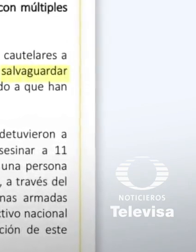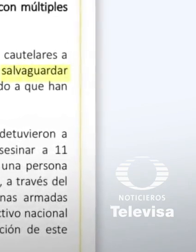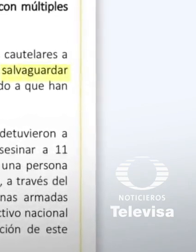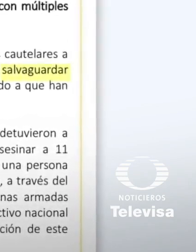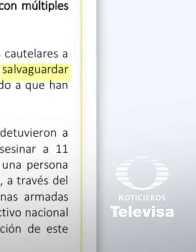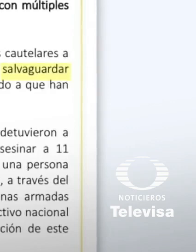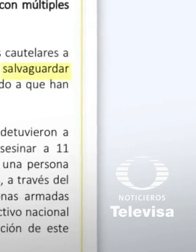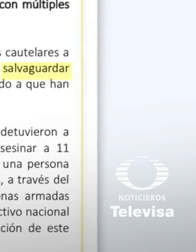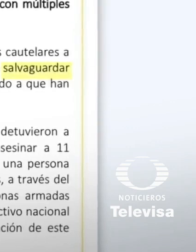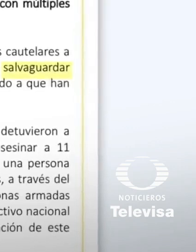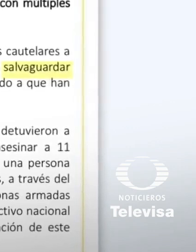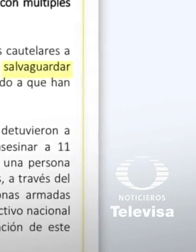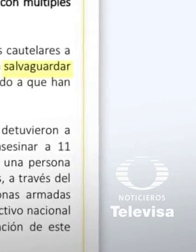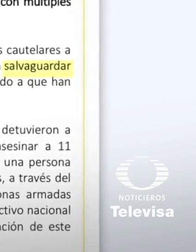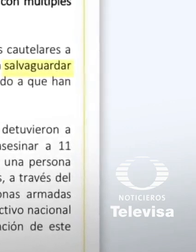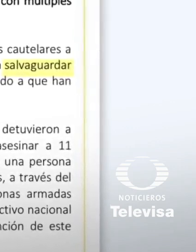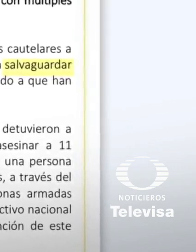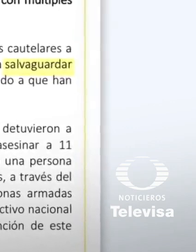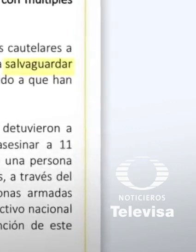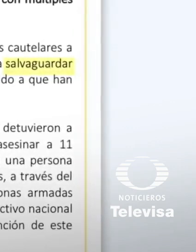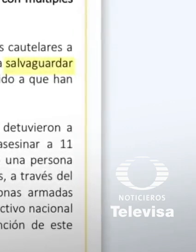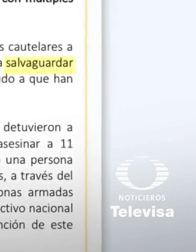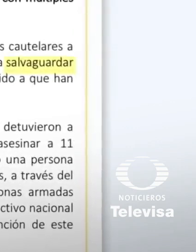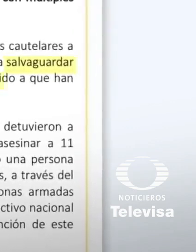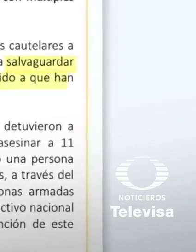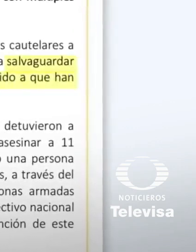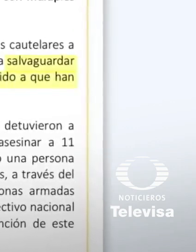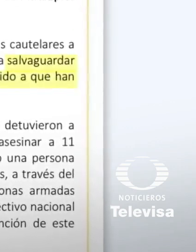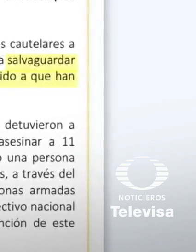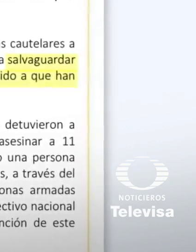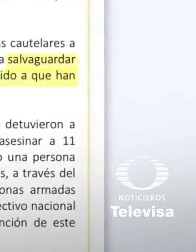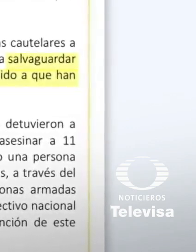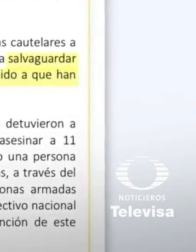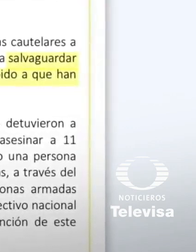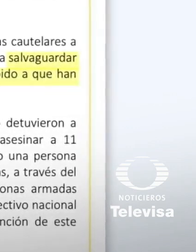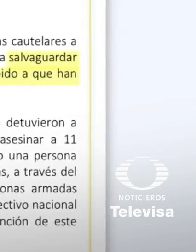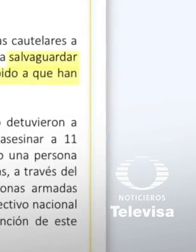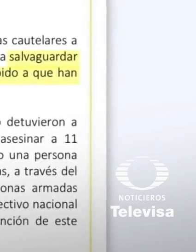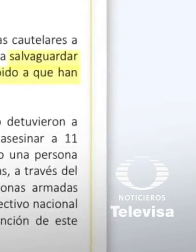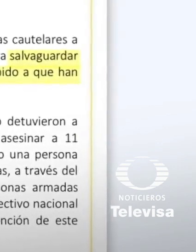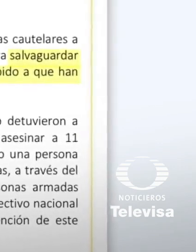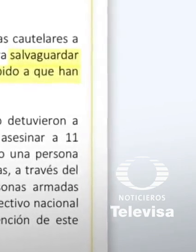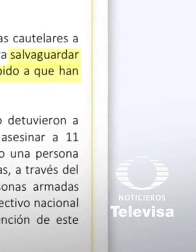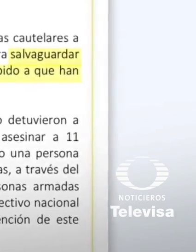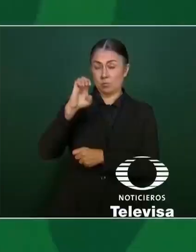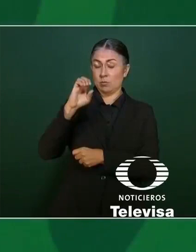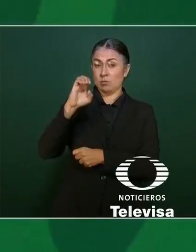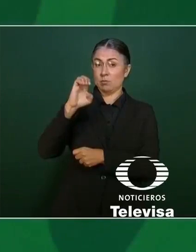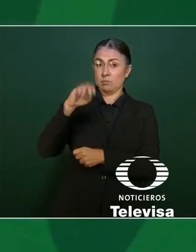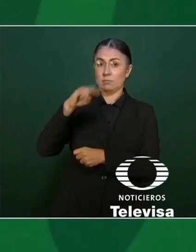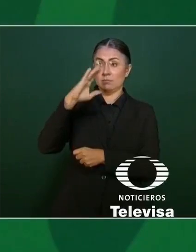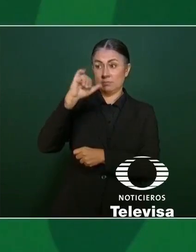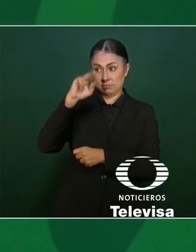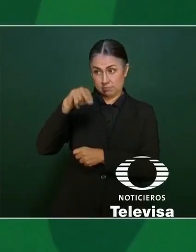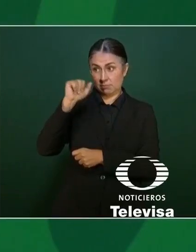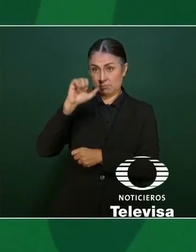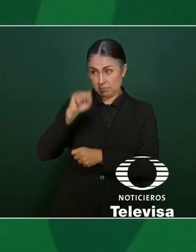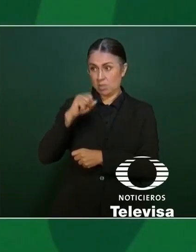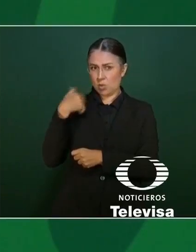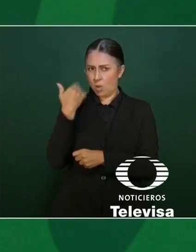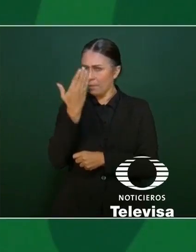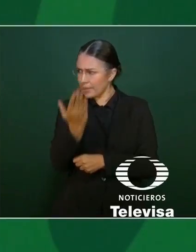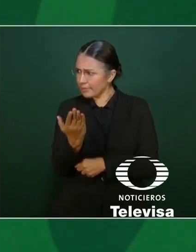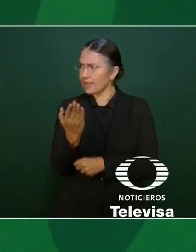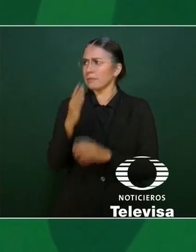la seguridad de los pobladores de Coyomeapan ante amenazas de ataques de personas armadas. El mismo mes, López Obrador instruyó